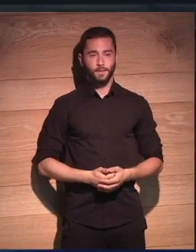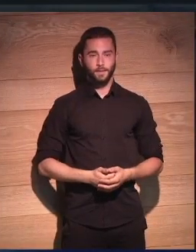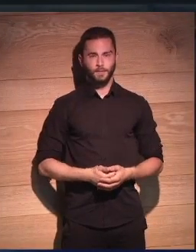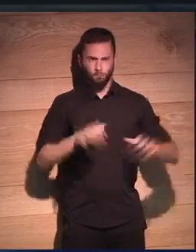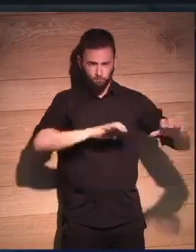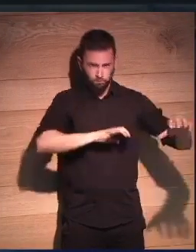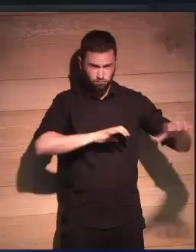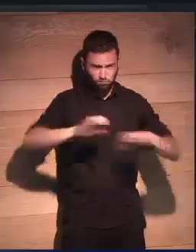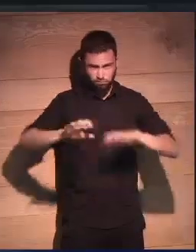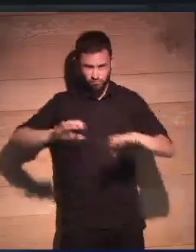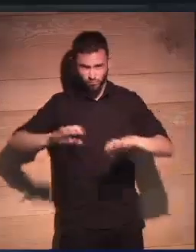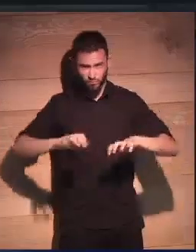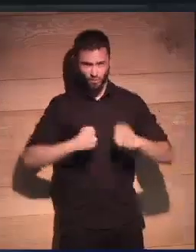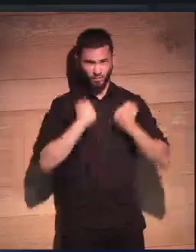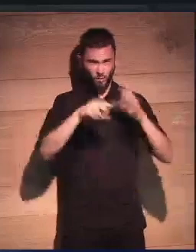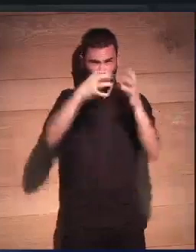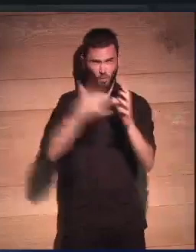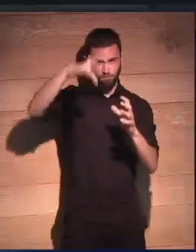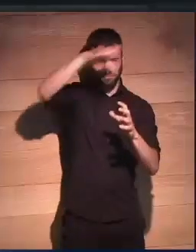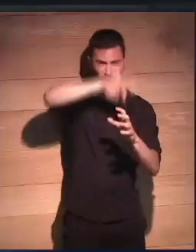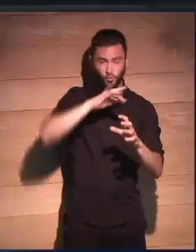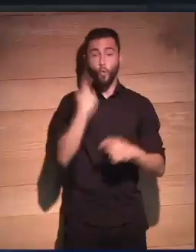actividad frenética around the world, un día,